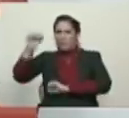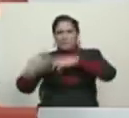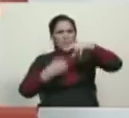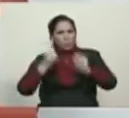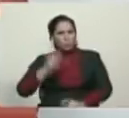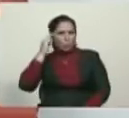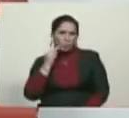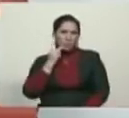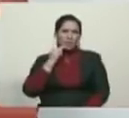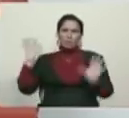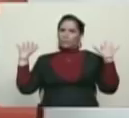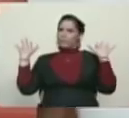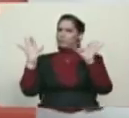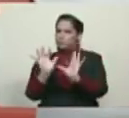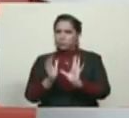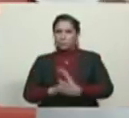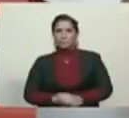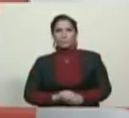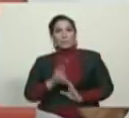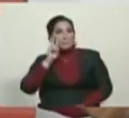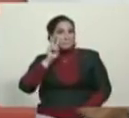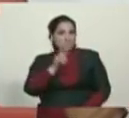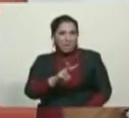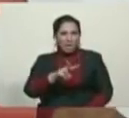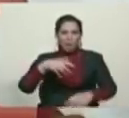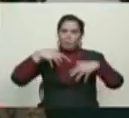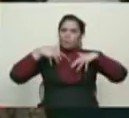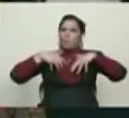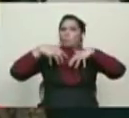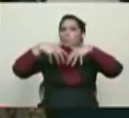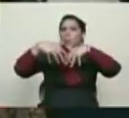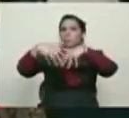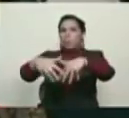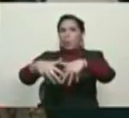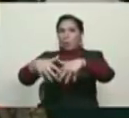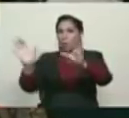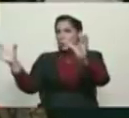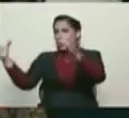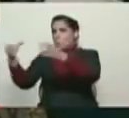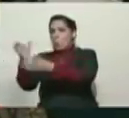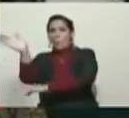bolivariana, y van a ver manifestaciones escuálidas.